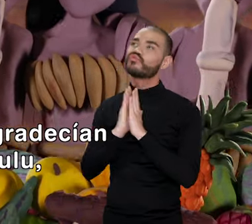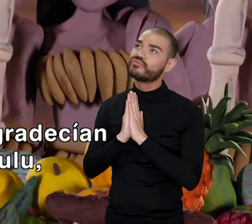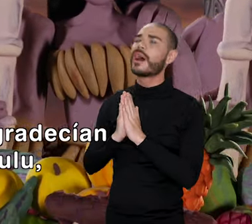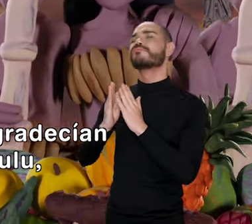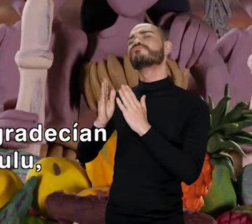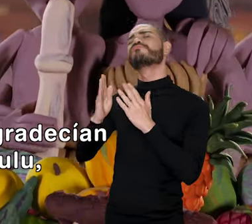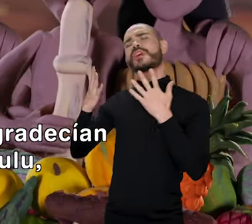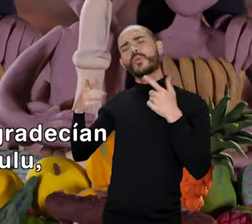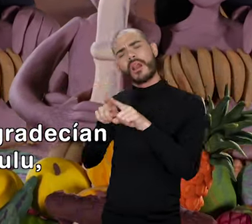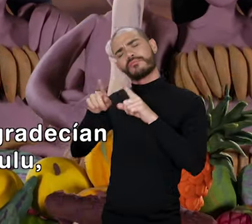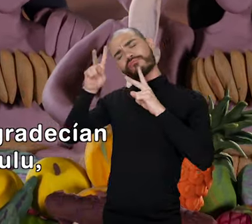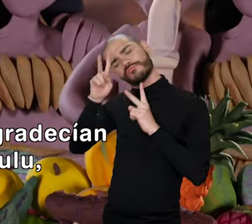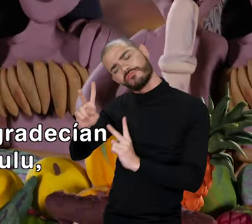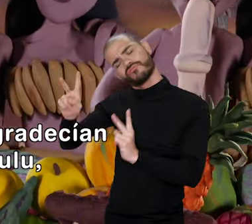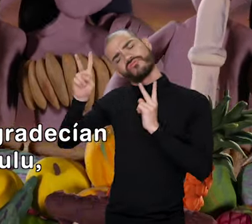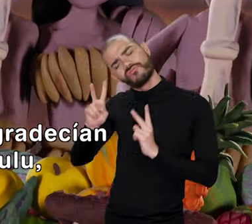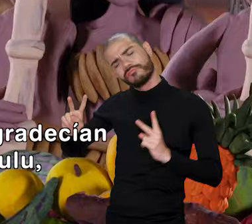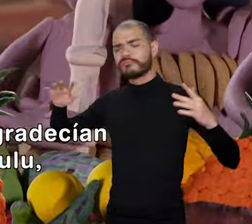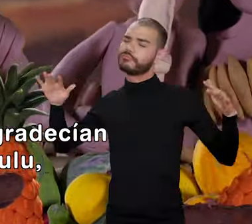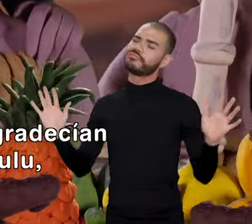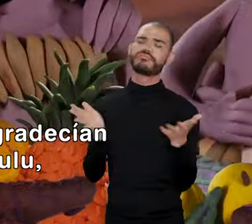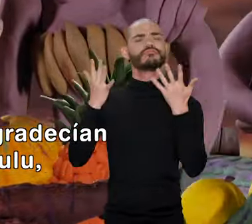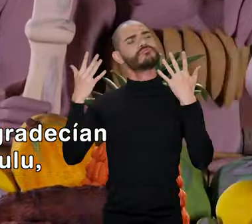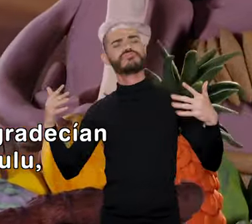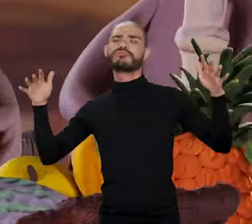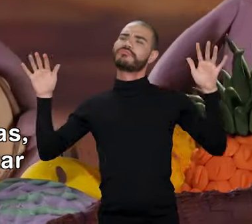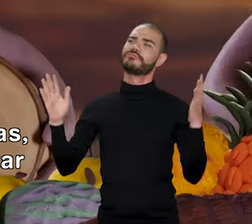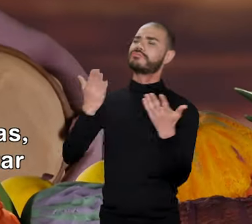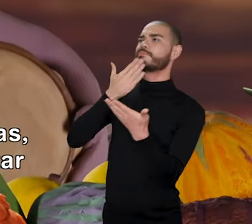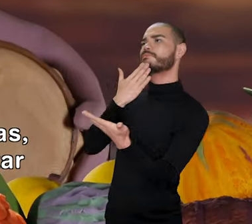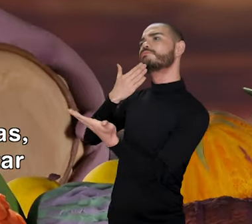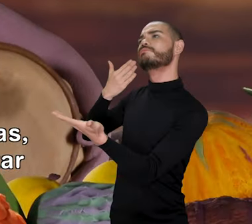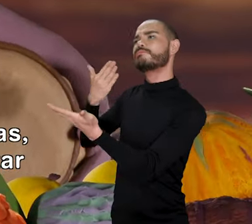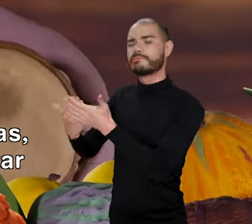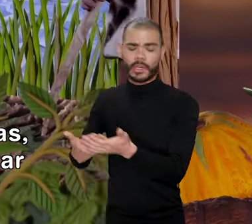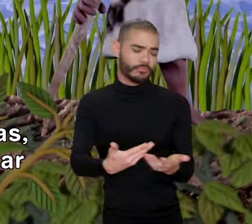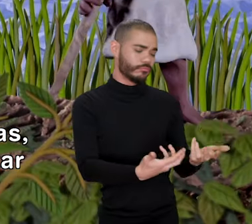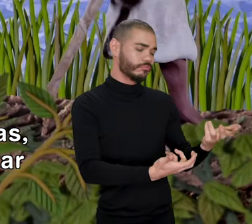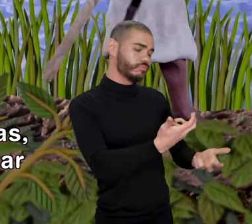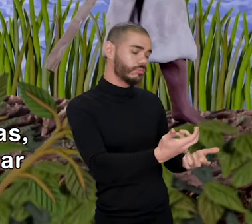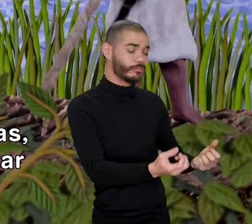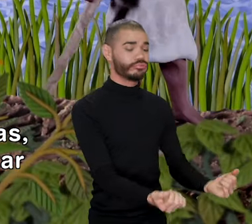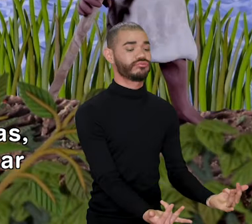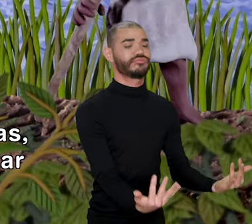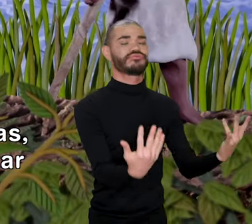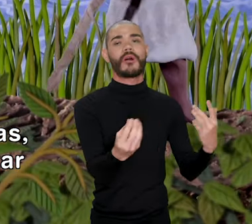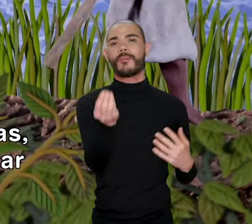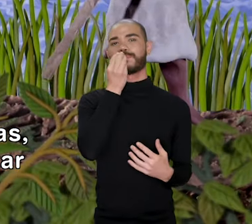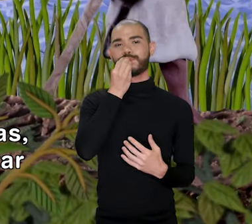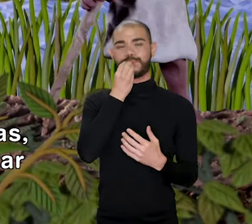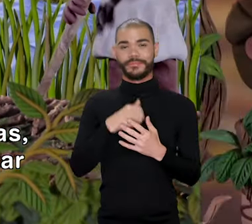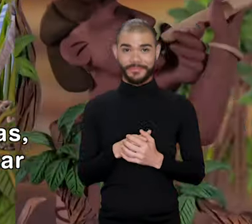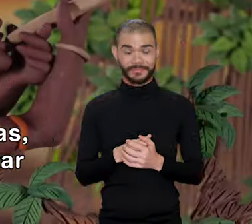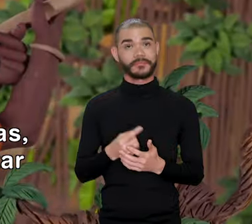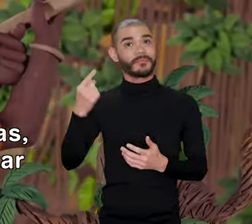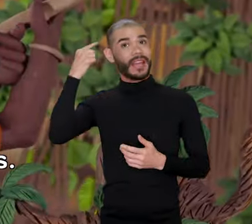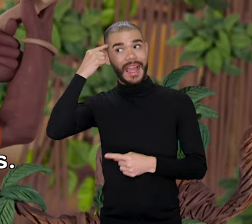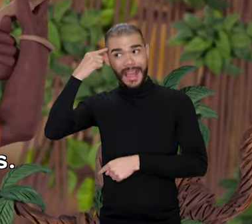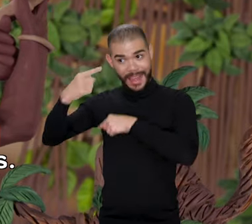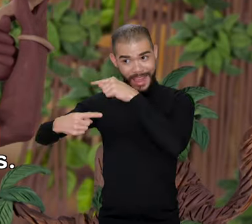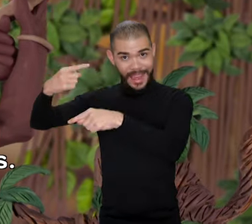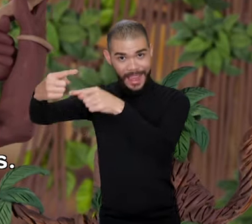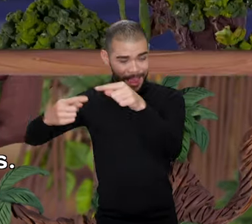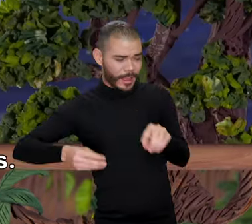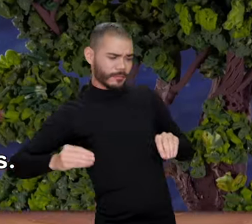Originalmente, con este baile agradecían por las cosechas al dios Pilú, quien, según sus creencias, les enseñó a cultivar, cazar y